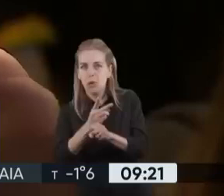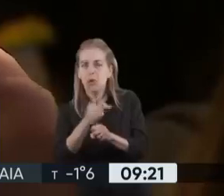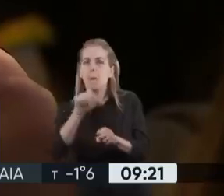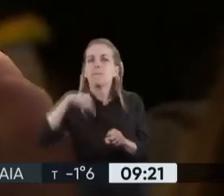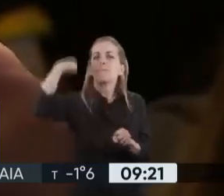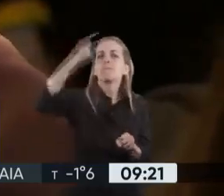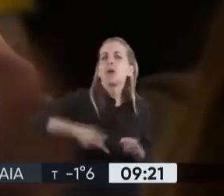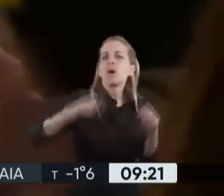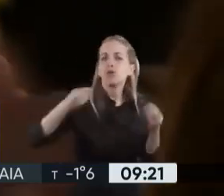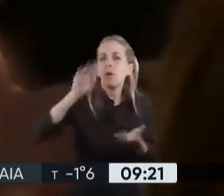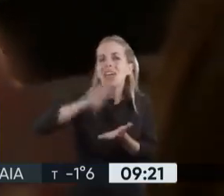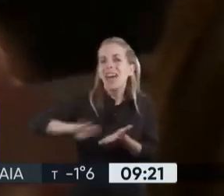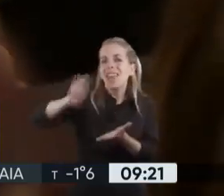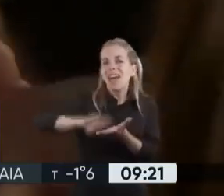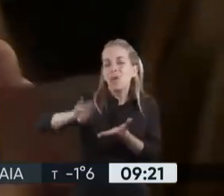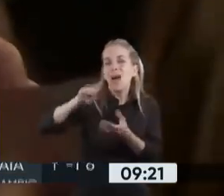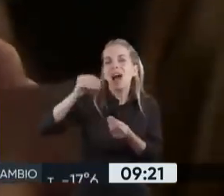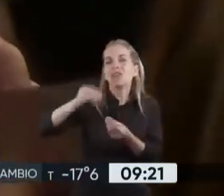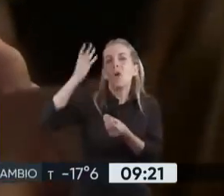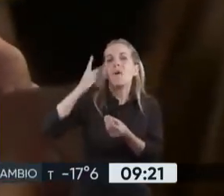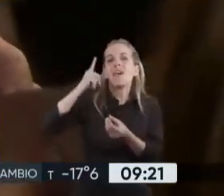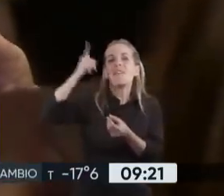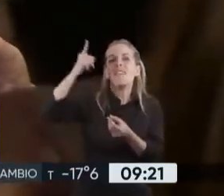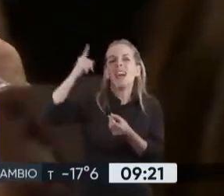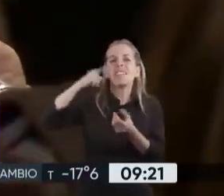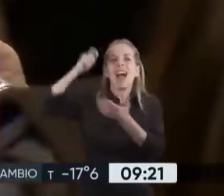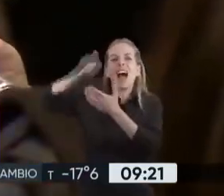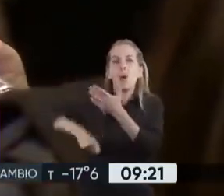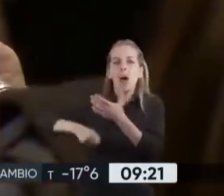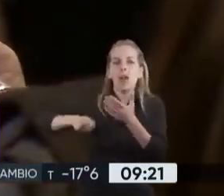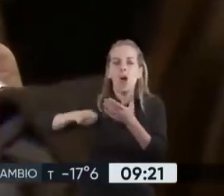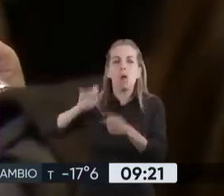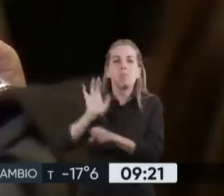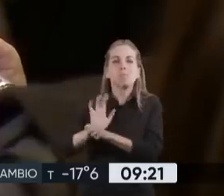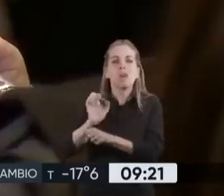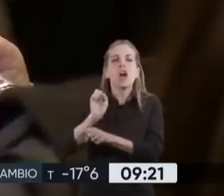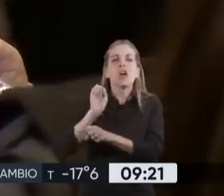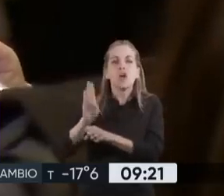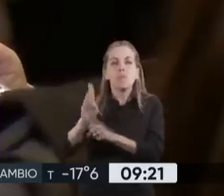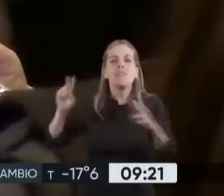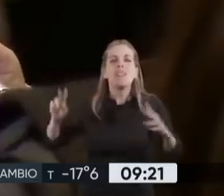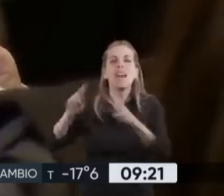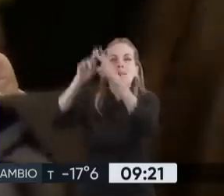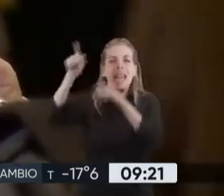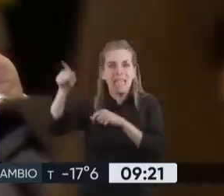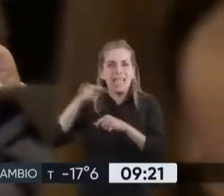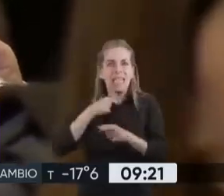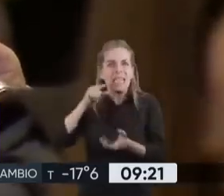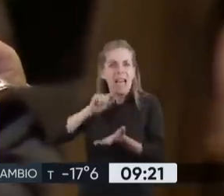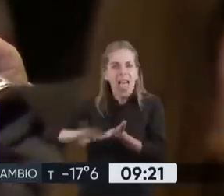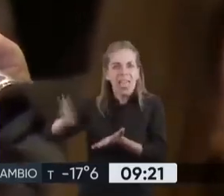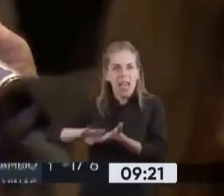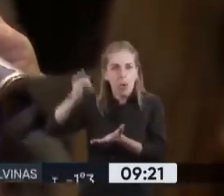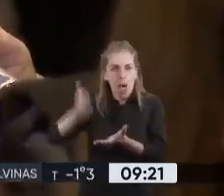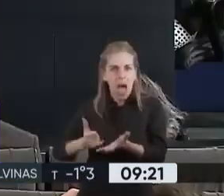el próximo paso respecto a la deuda con el club de parís porque desde el club de parís dijeron que quieren ver el compromiso argentina de cumplir efectivamente las metas con el